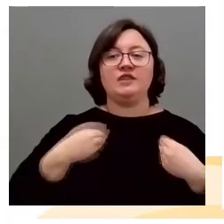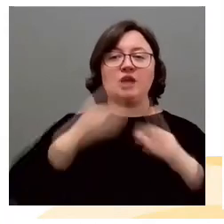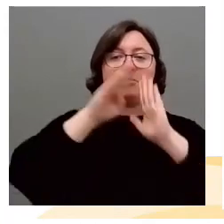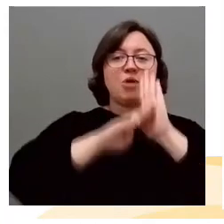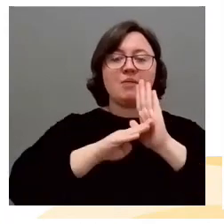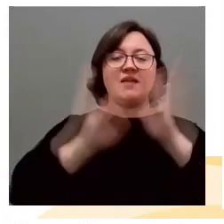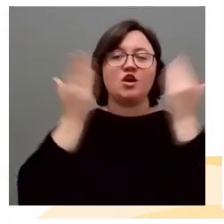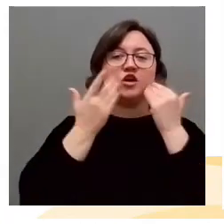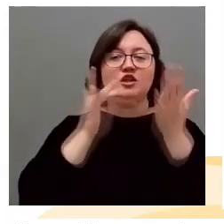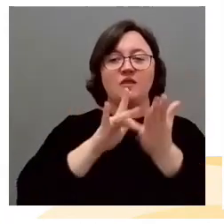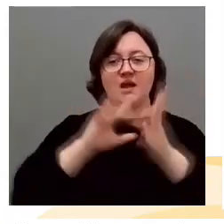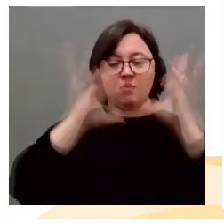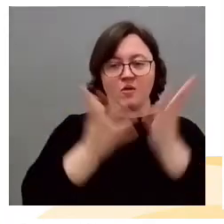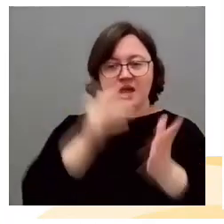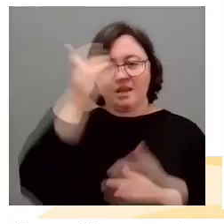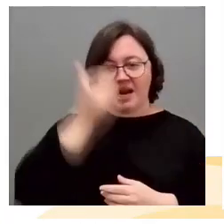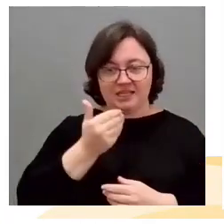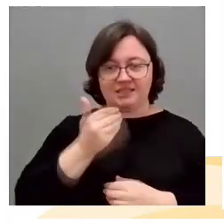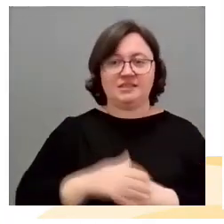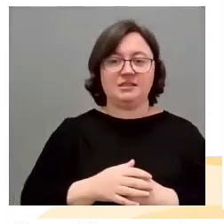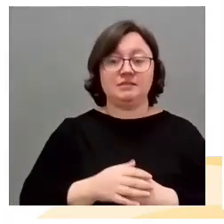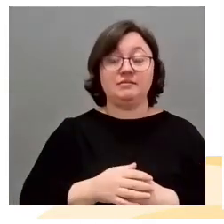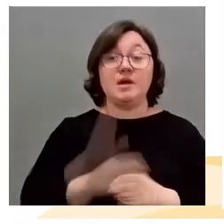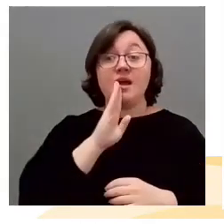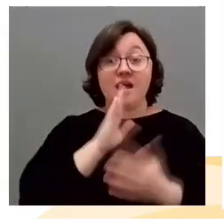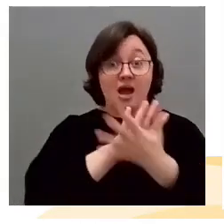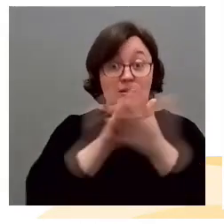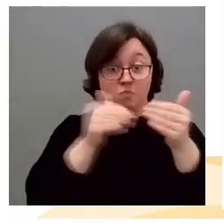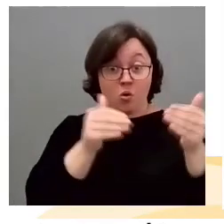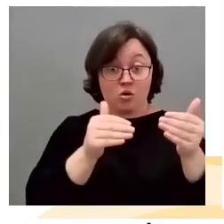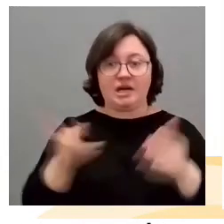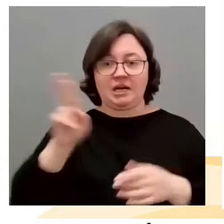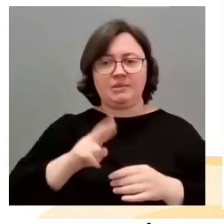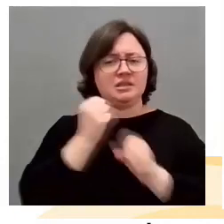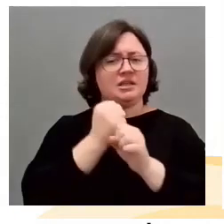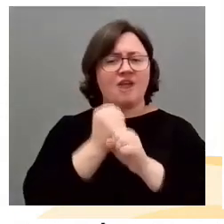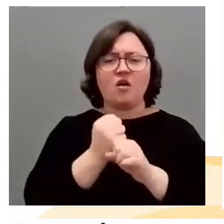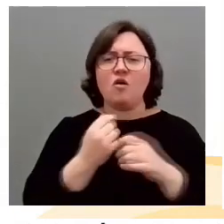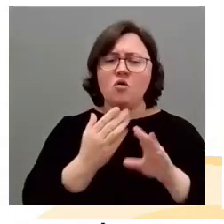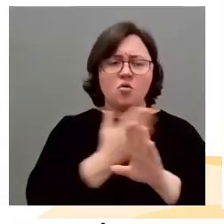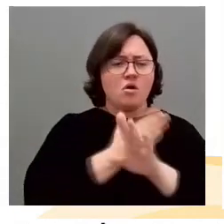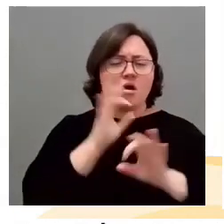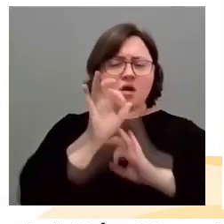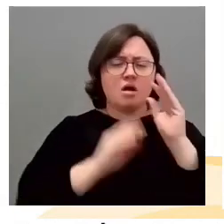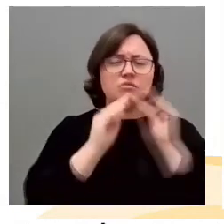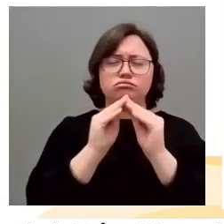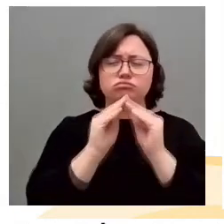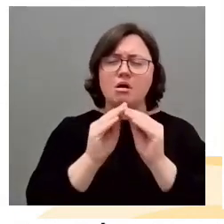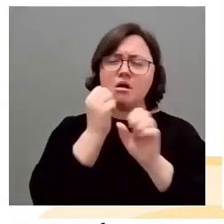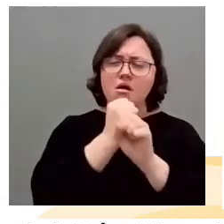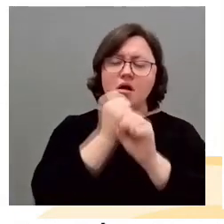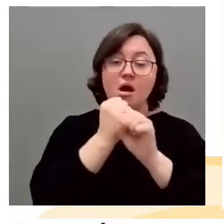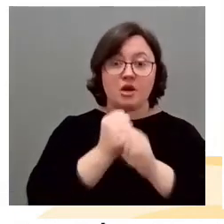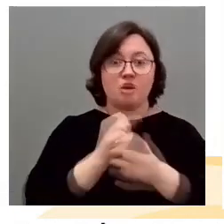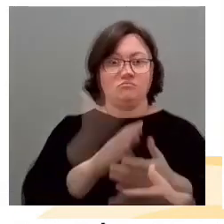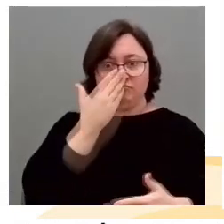del Congreso del Día Mundial de la Parálisis Cerebral. Como os decía al inicio, hay mucho trabajo en la preparación del Congreso, pero sobre todo mucha